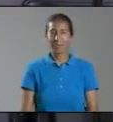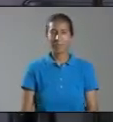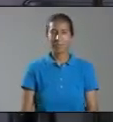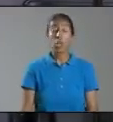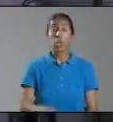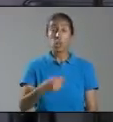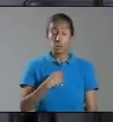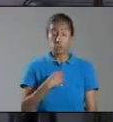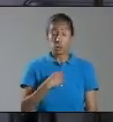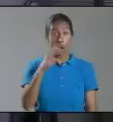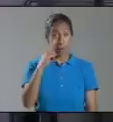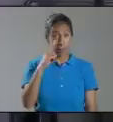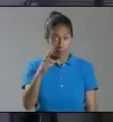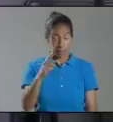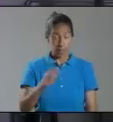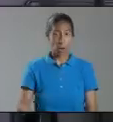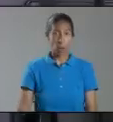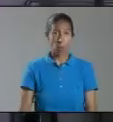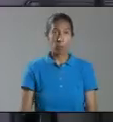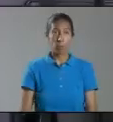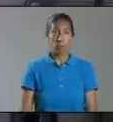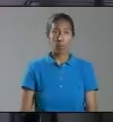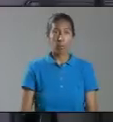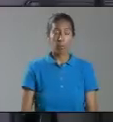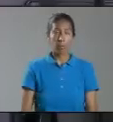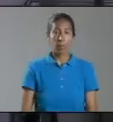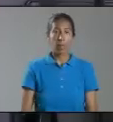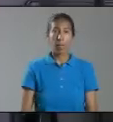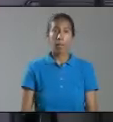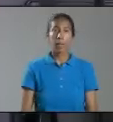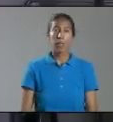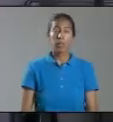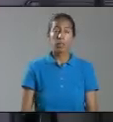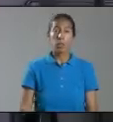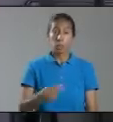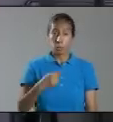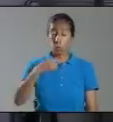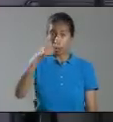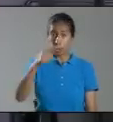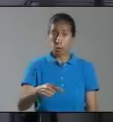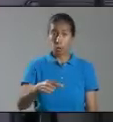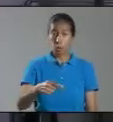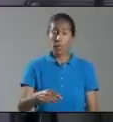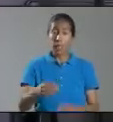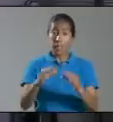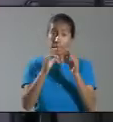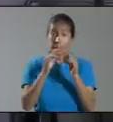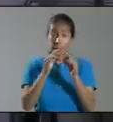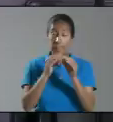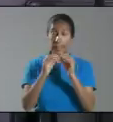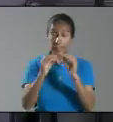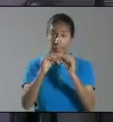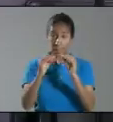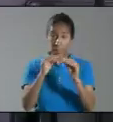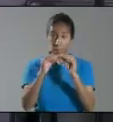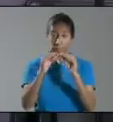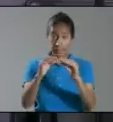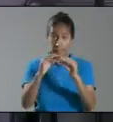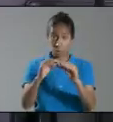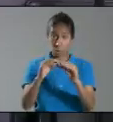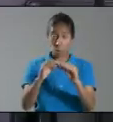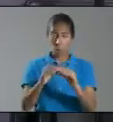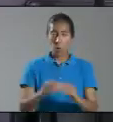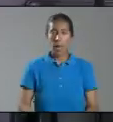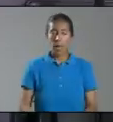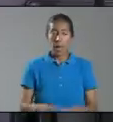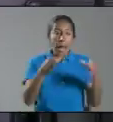Y yo me he dado cuenta, hermano, cuando a veces estoy enseñando algo en grupos pequeños, bien pequeños, que